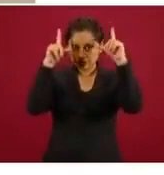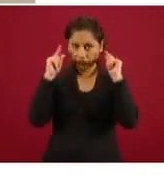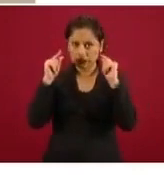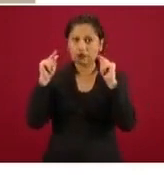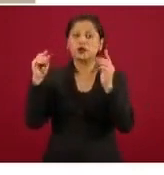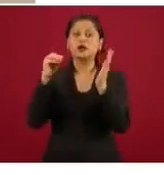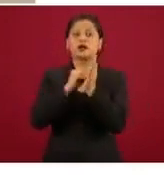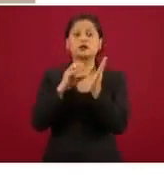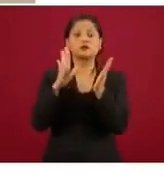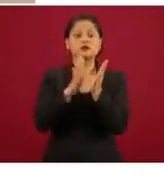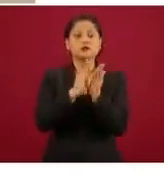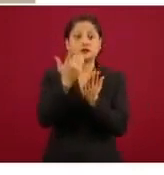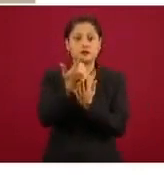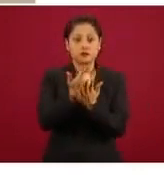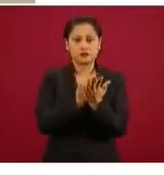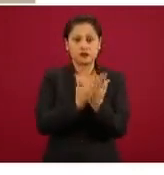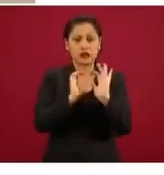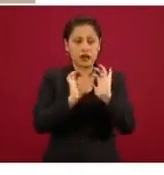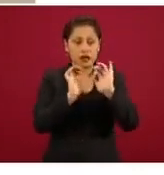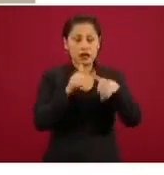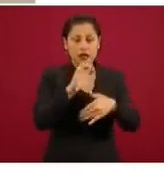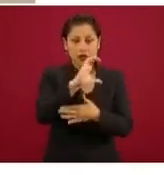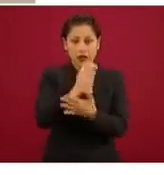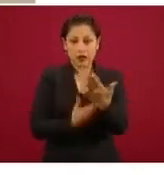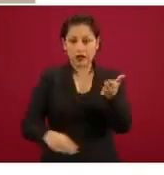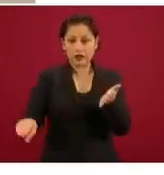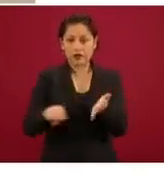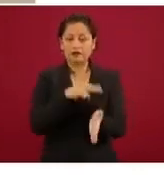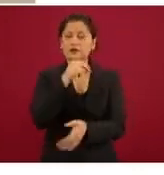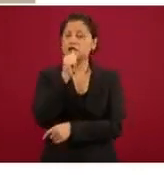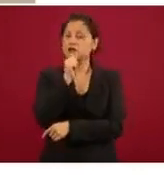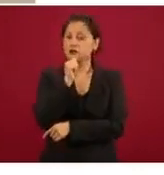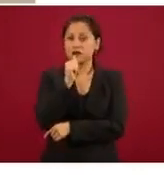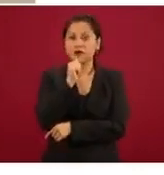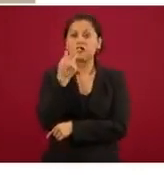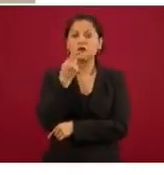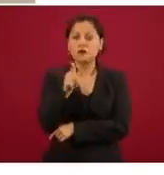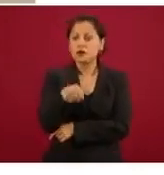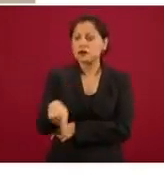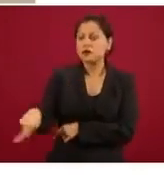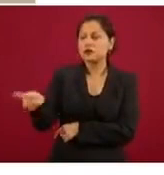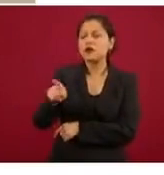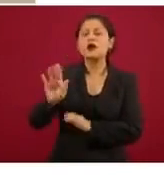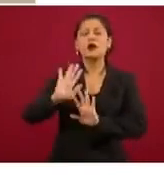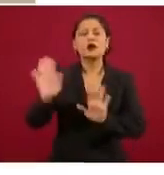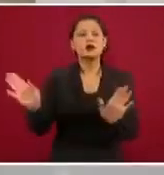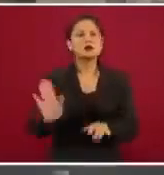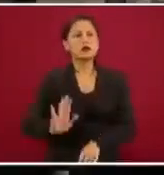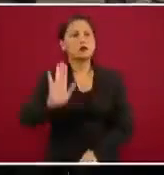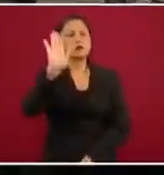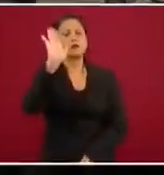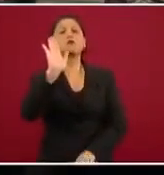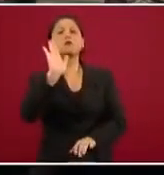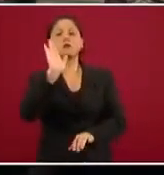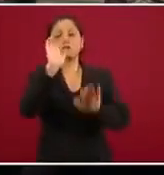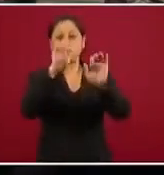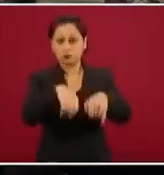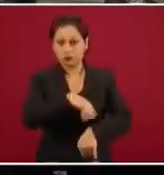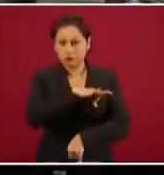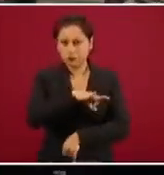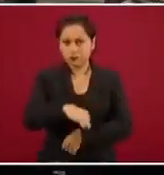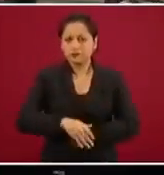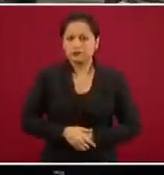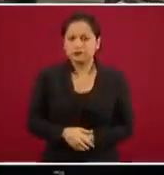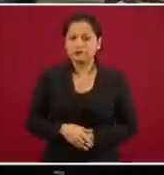están contratados, pero se han inscrito a la convocatoria de profesionales de salud para el bienestar. En la siguiente, lo que podemos ver es con